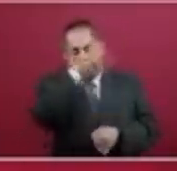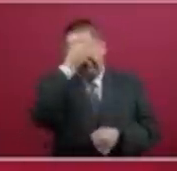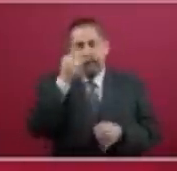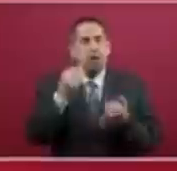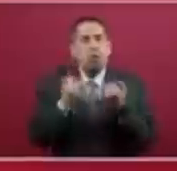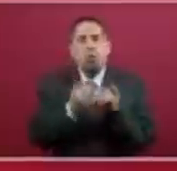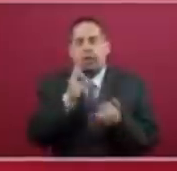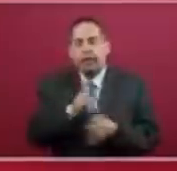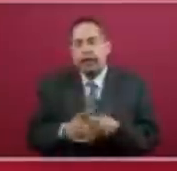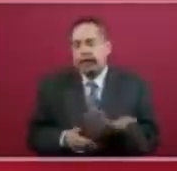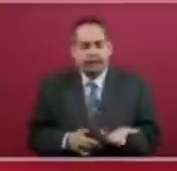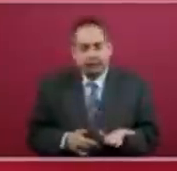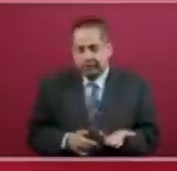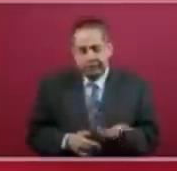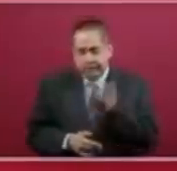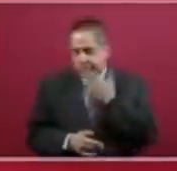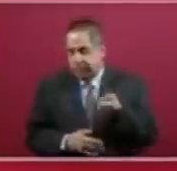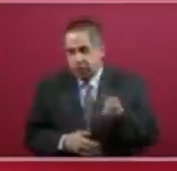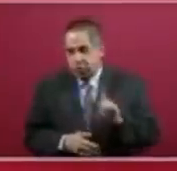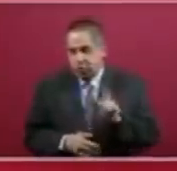ser